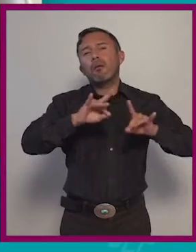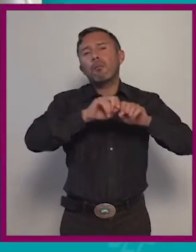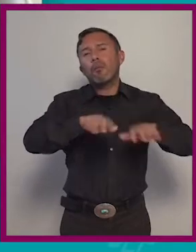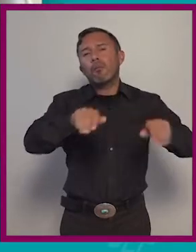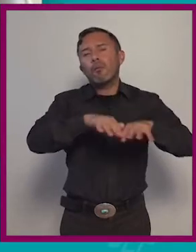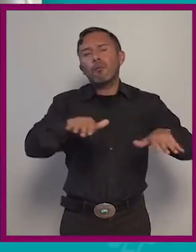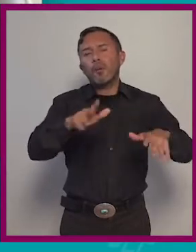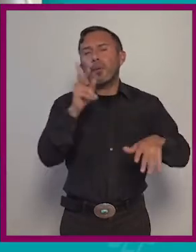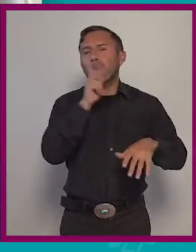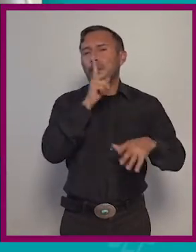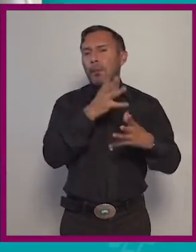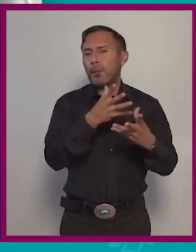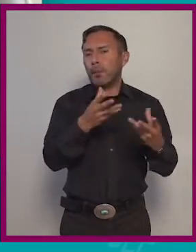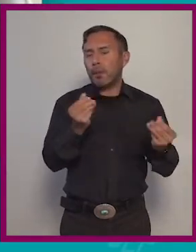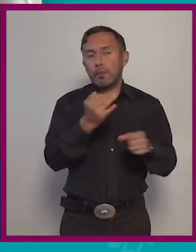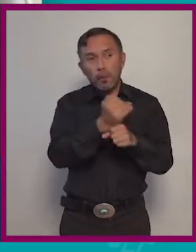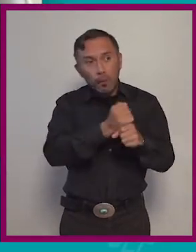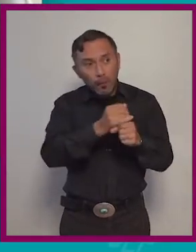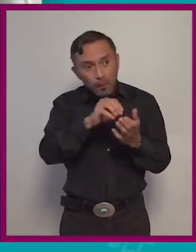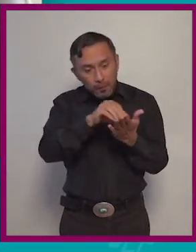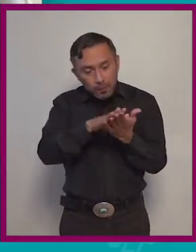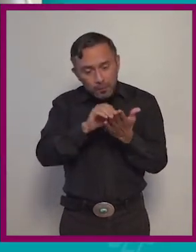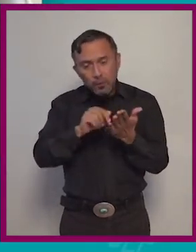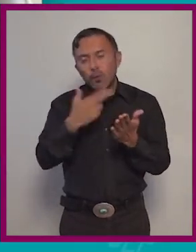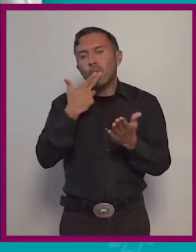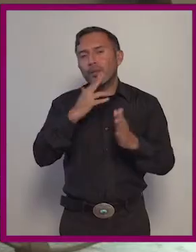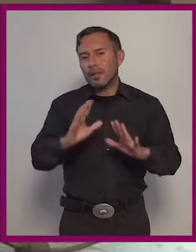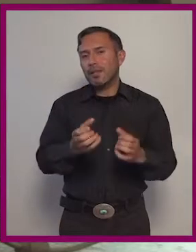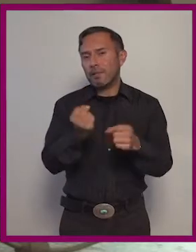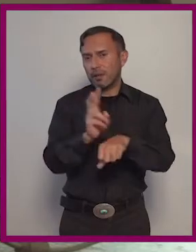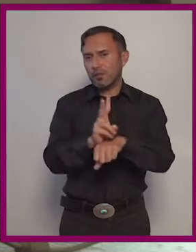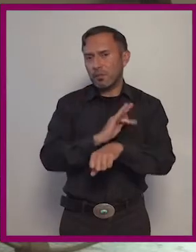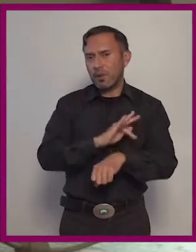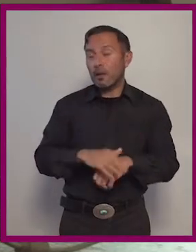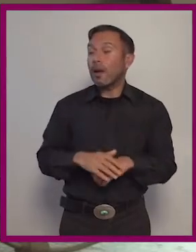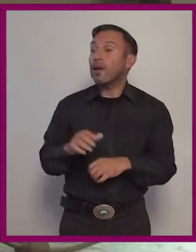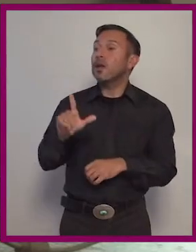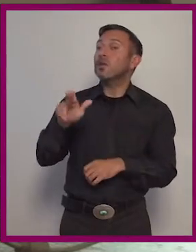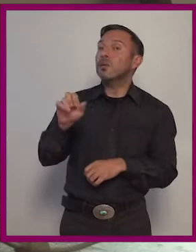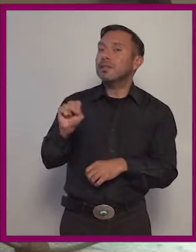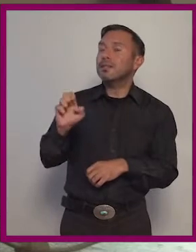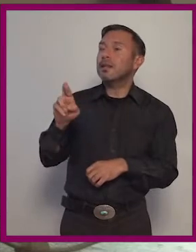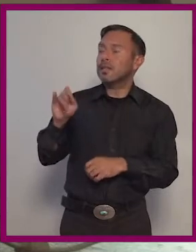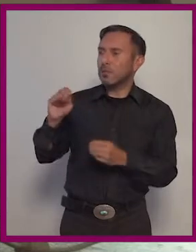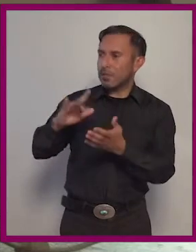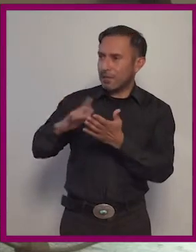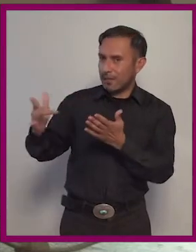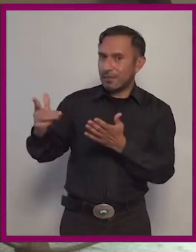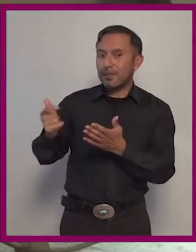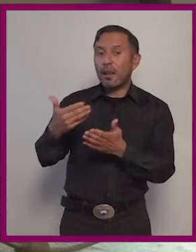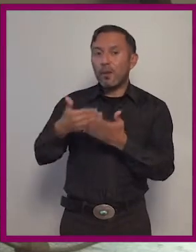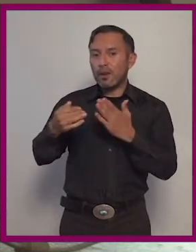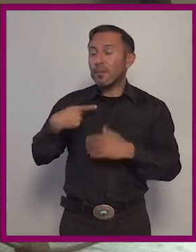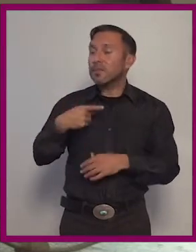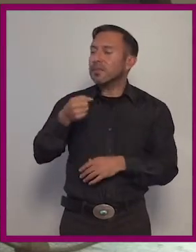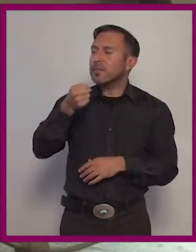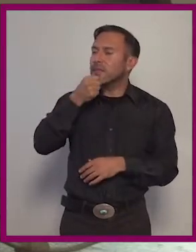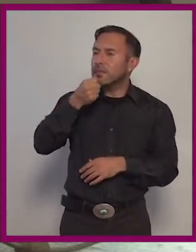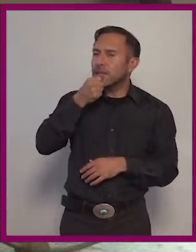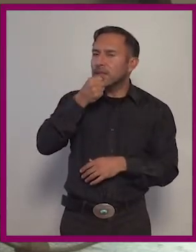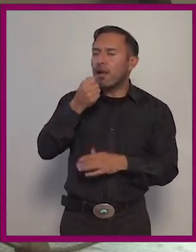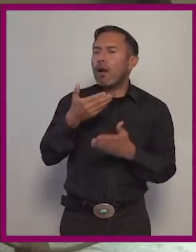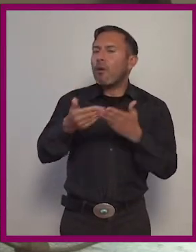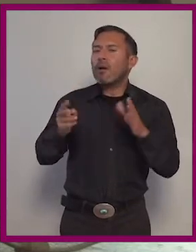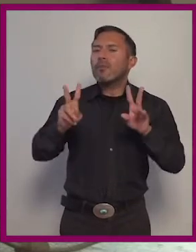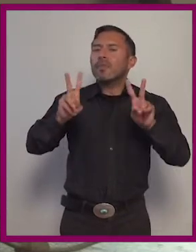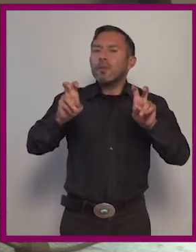documentarlos sería lo mejor que yo les podría recomendar. Pues muchas gracias, Luis Enrique. Ahora, gracias a esta entrevista, sabemos un poquito más sobre cómo proteger